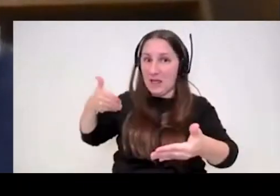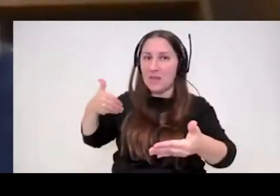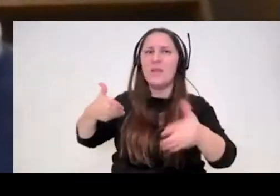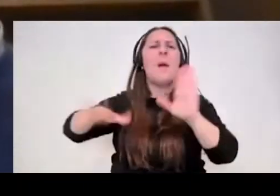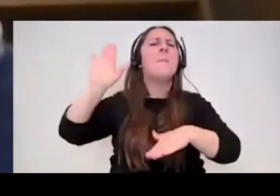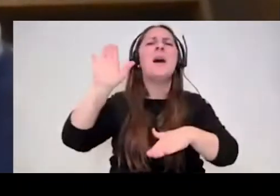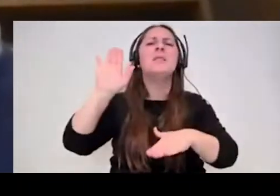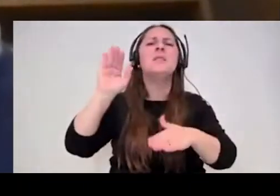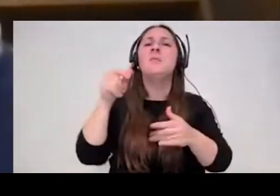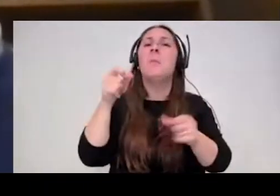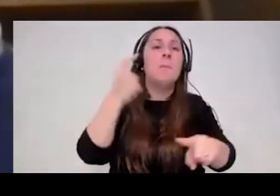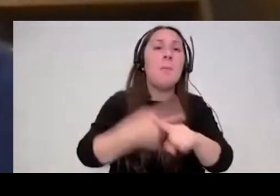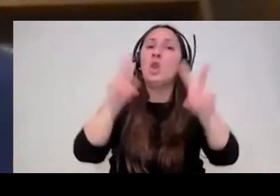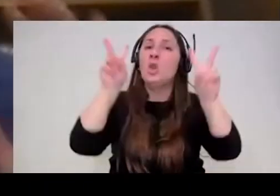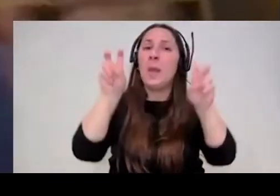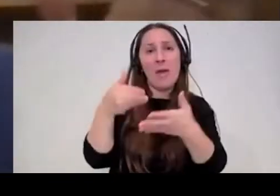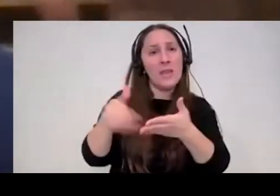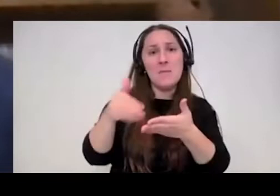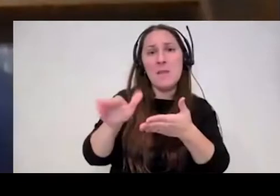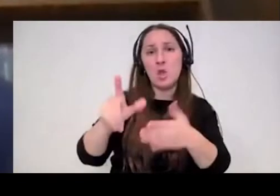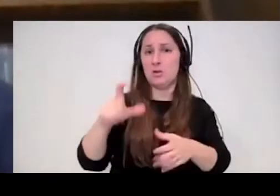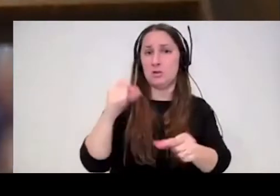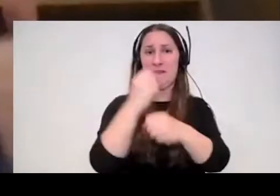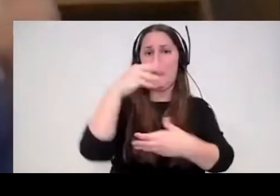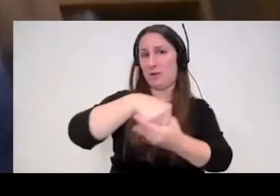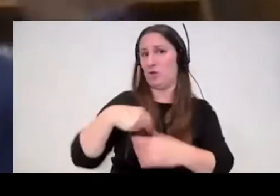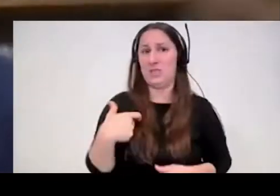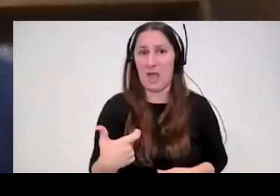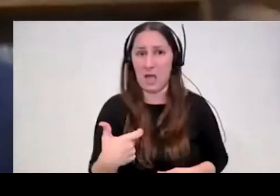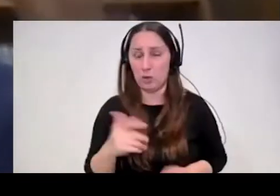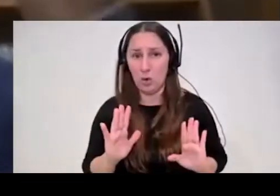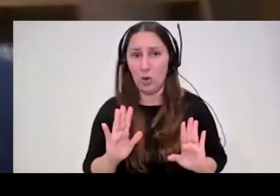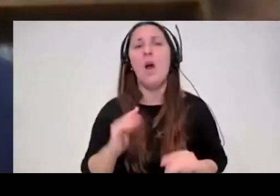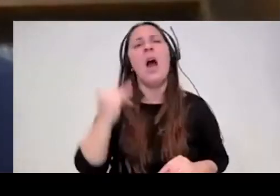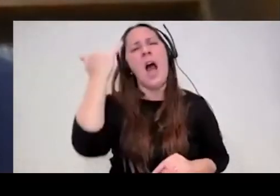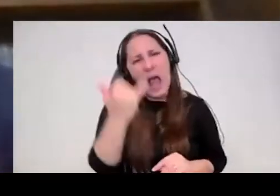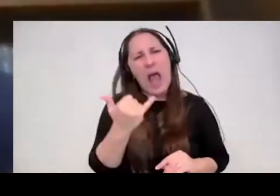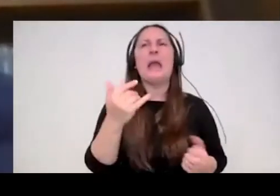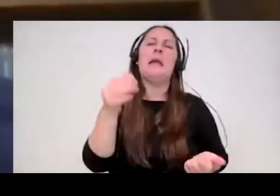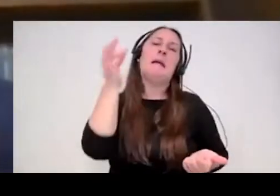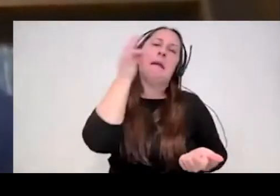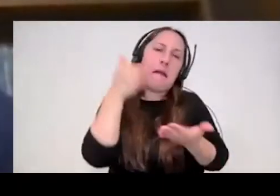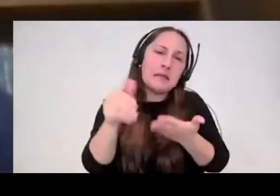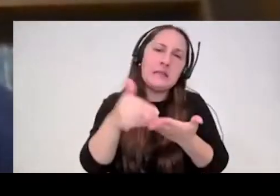Razones sindicales. Y esto no quiere decir que no existan cuestiones raciales,